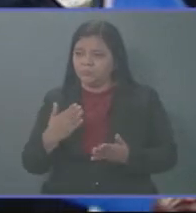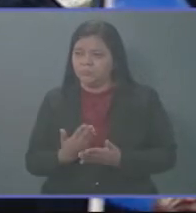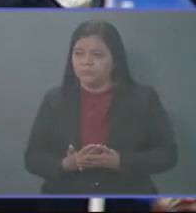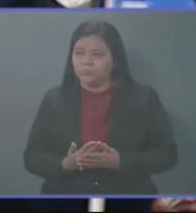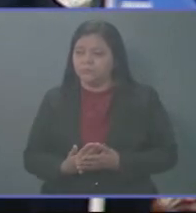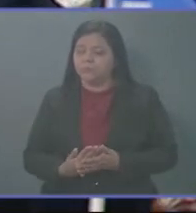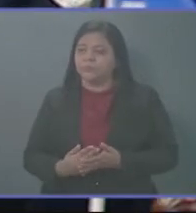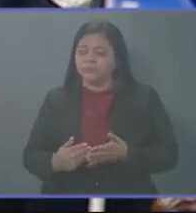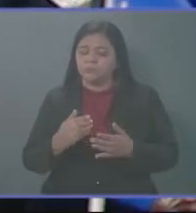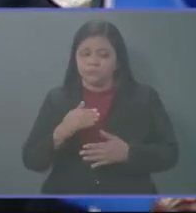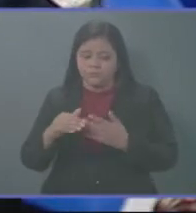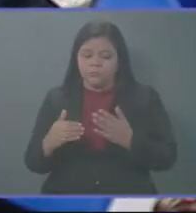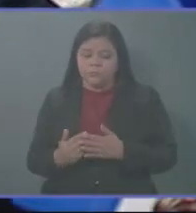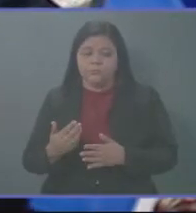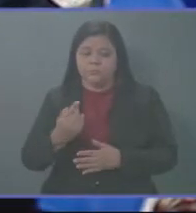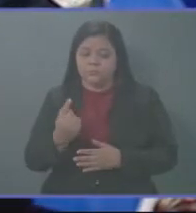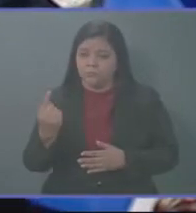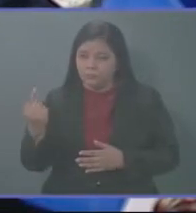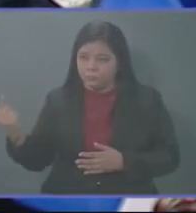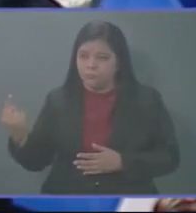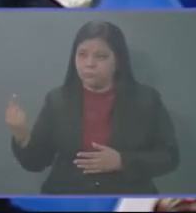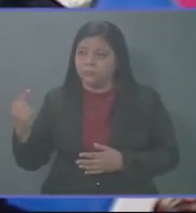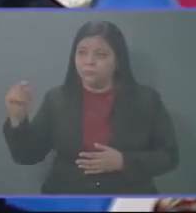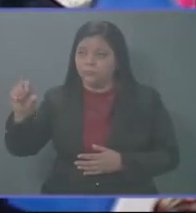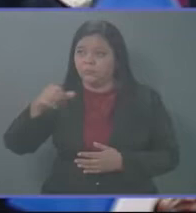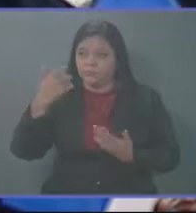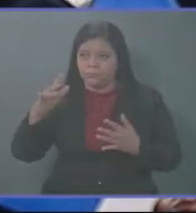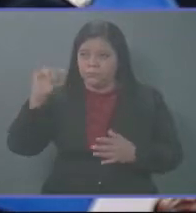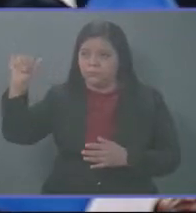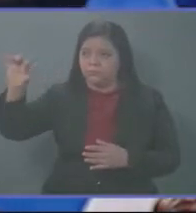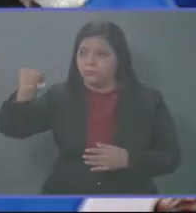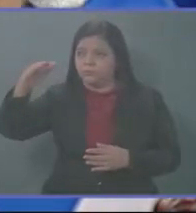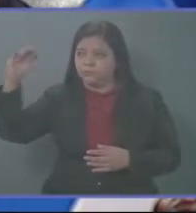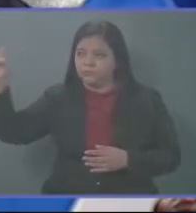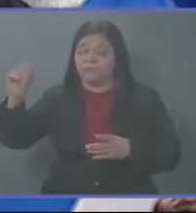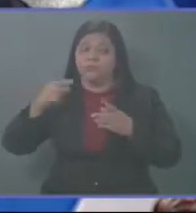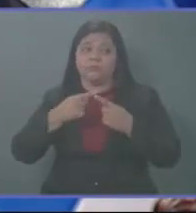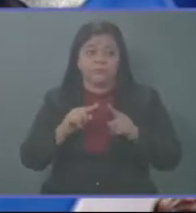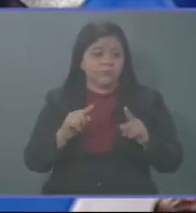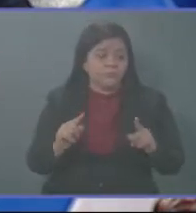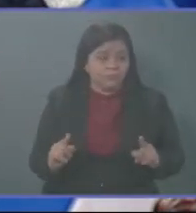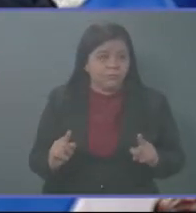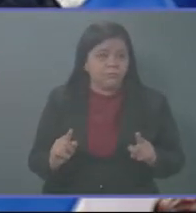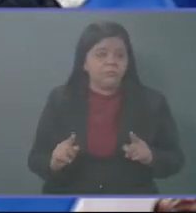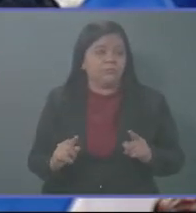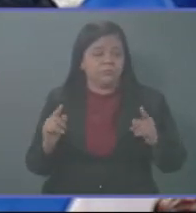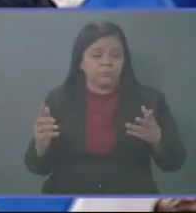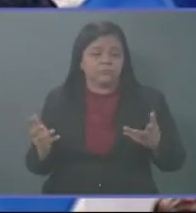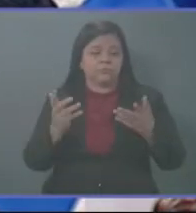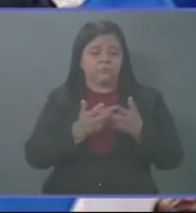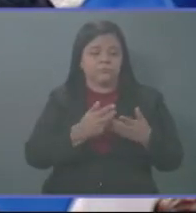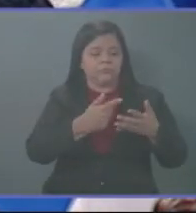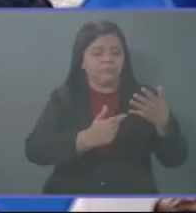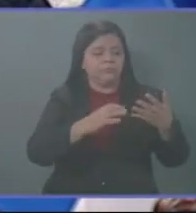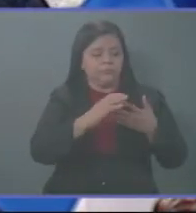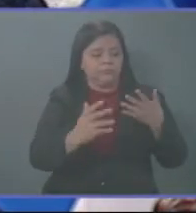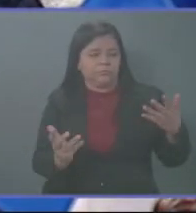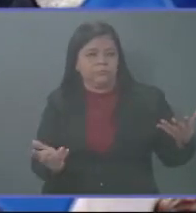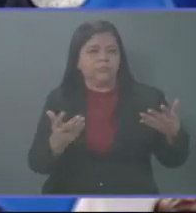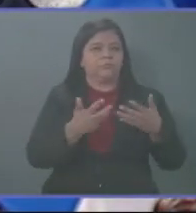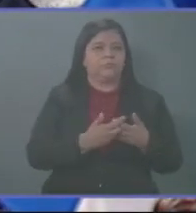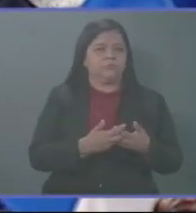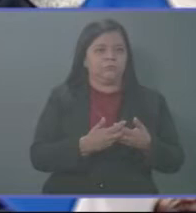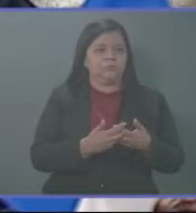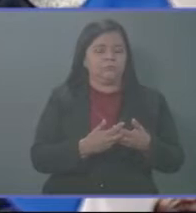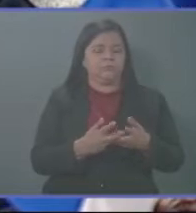los pedimentos de nuestros compatriotas varados, pero en consecuencia a lo que está prescrito en la Constitución de la República.